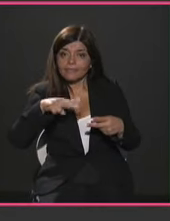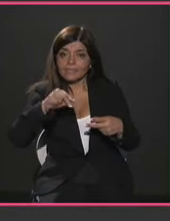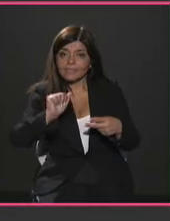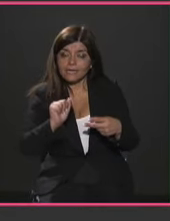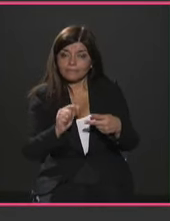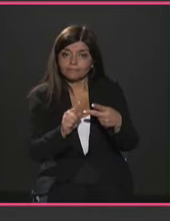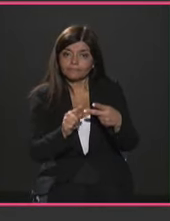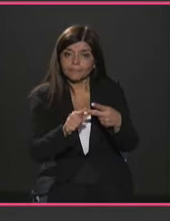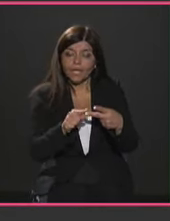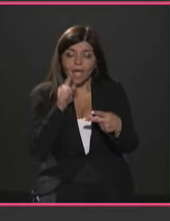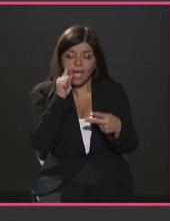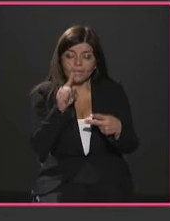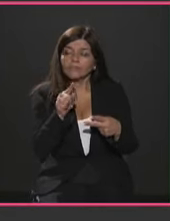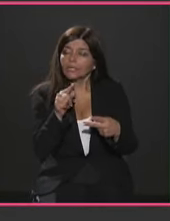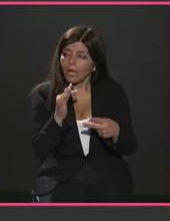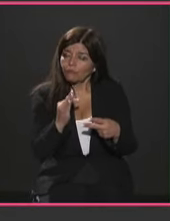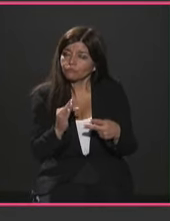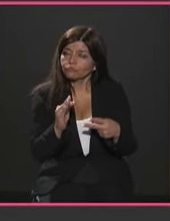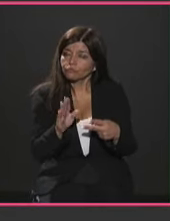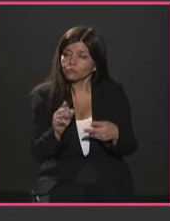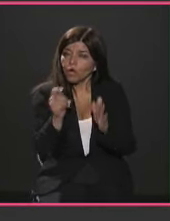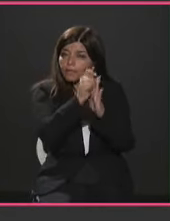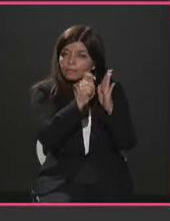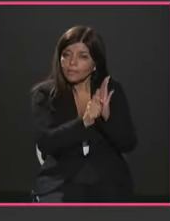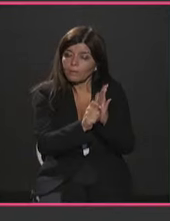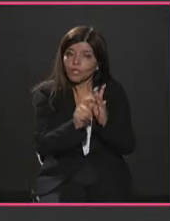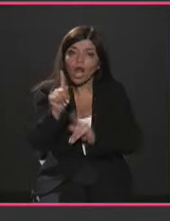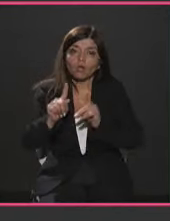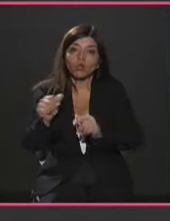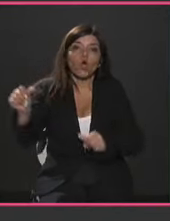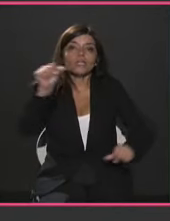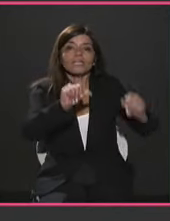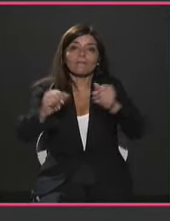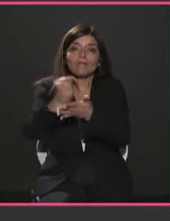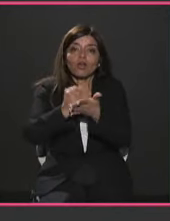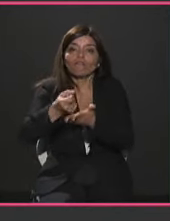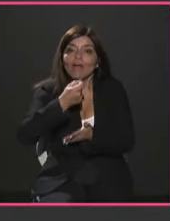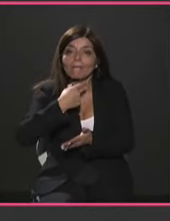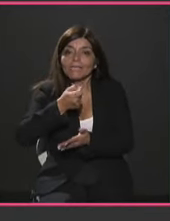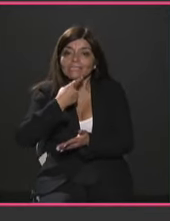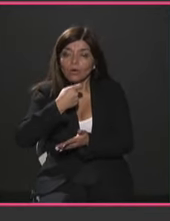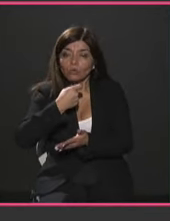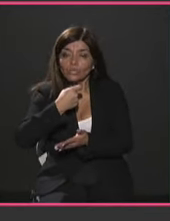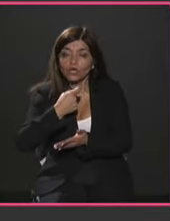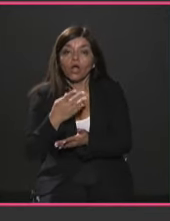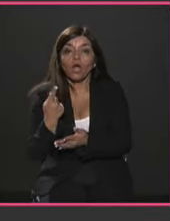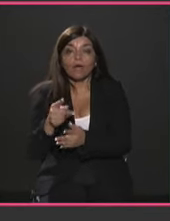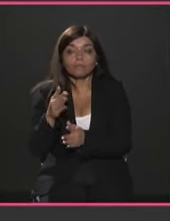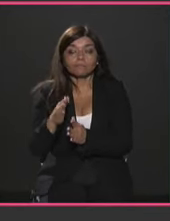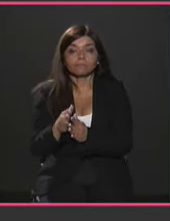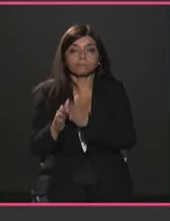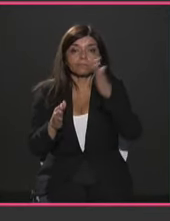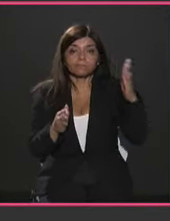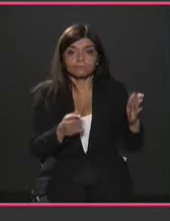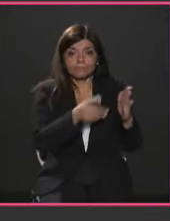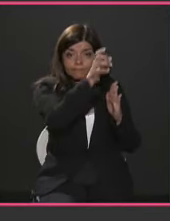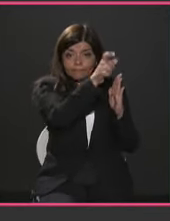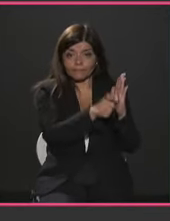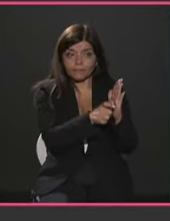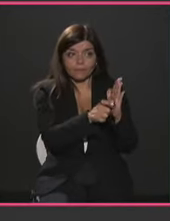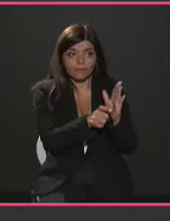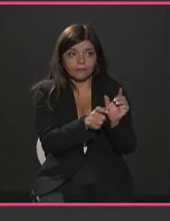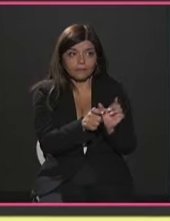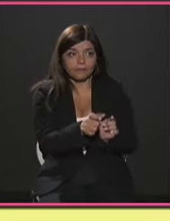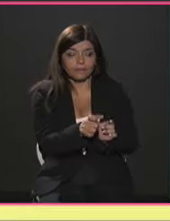promesa un punto de vista terapéutico de acuerdo a nuestros colegas que son químicos farmacéuticos en la parte izquierda de la pantalla ven dos barras la